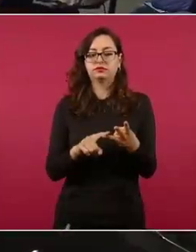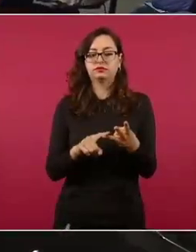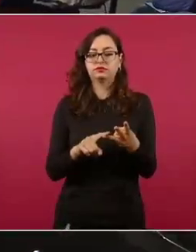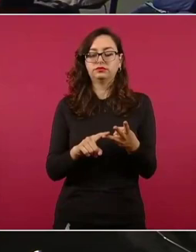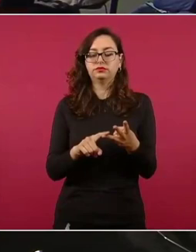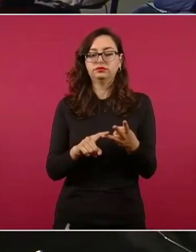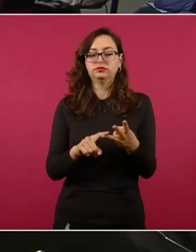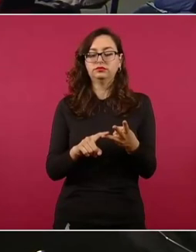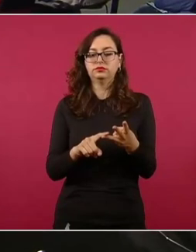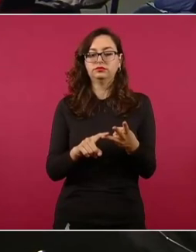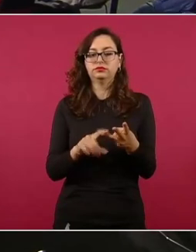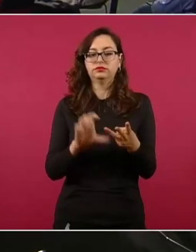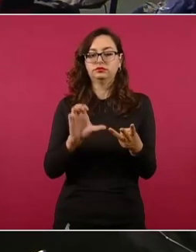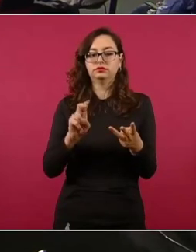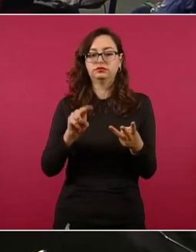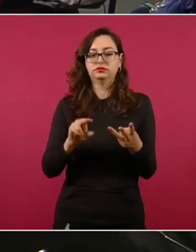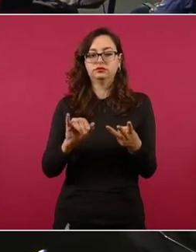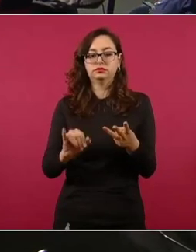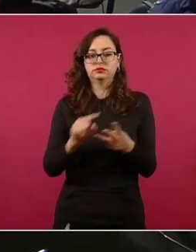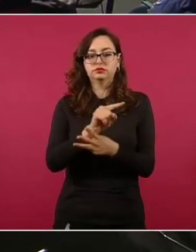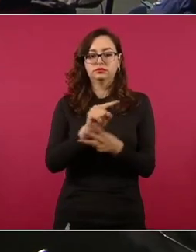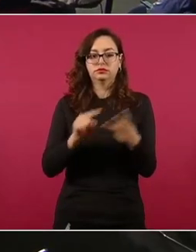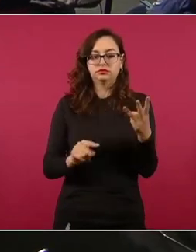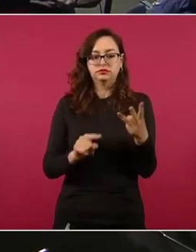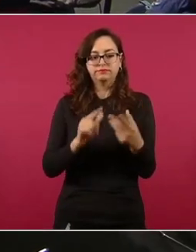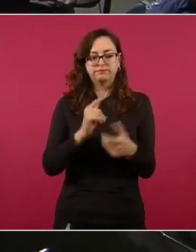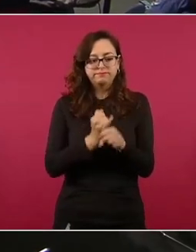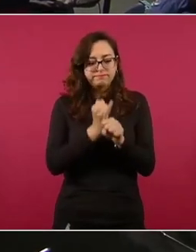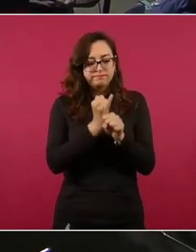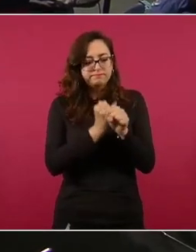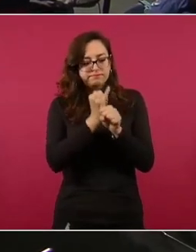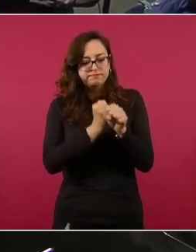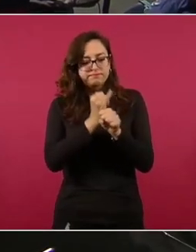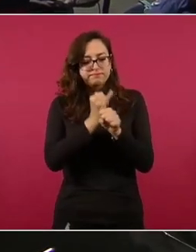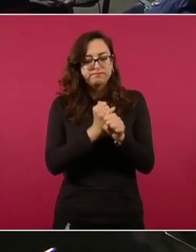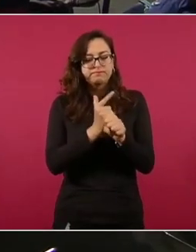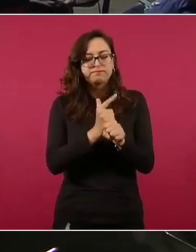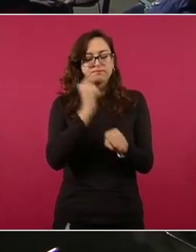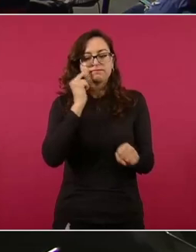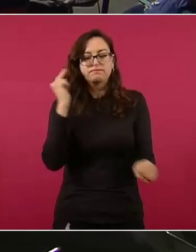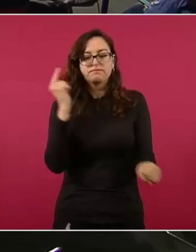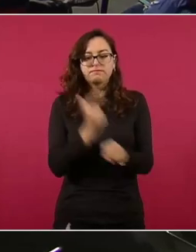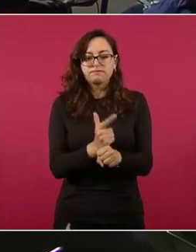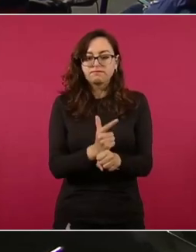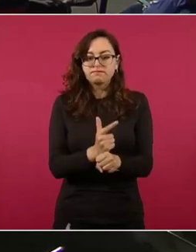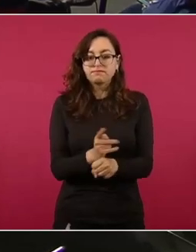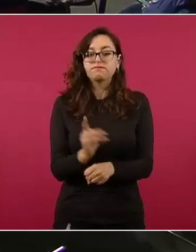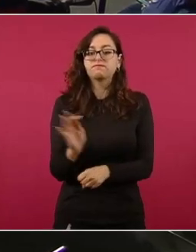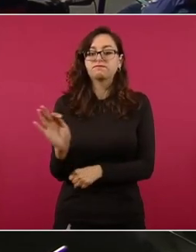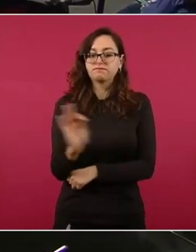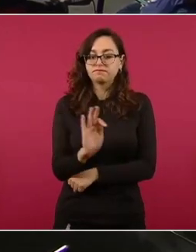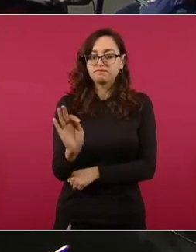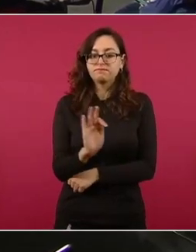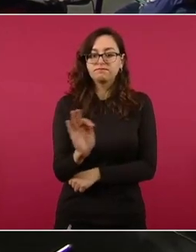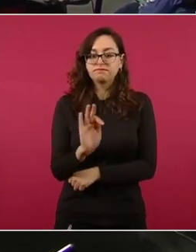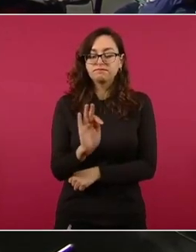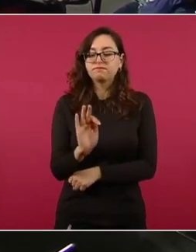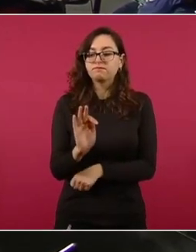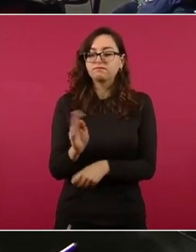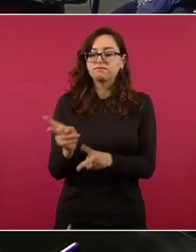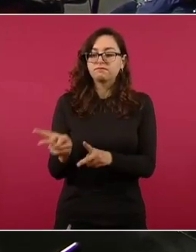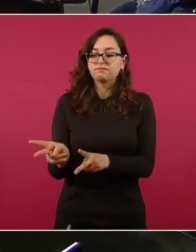Investigación, el Centro Nacional de Investigación, pues descubrieron que podría haber existido una venta no solo